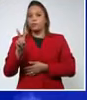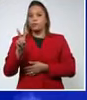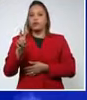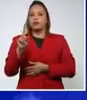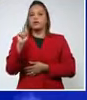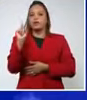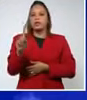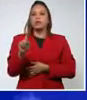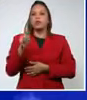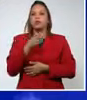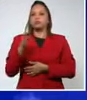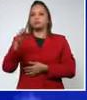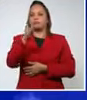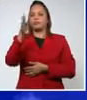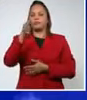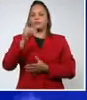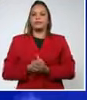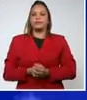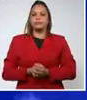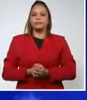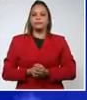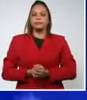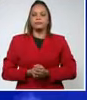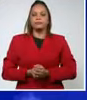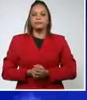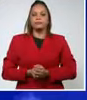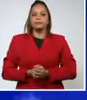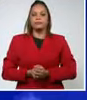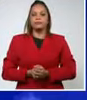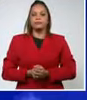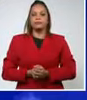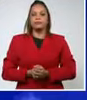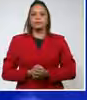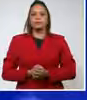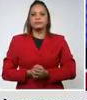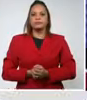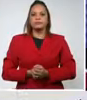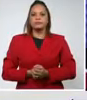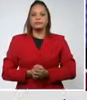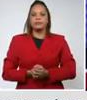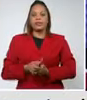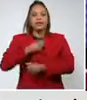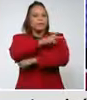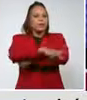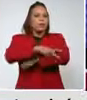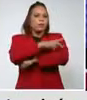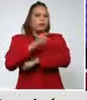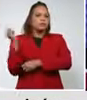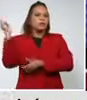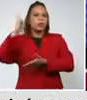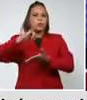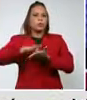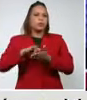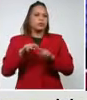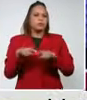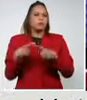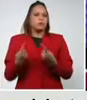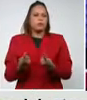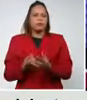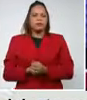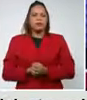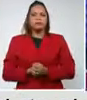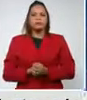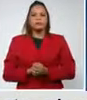municipio Guantánamo 2. De país de procedencia de los 27 casos importados,